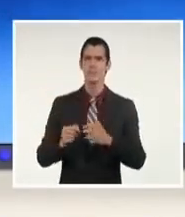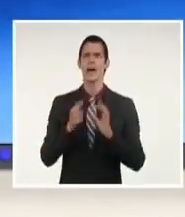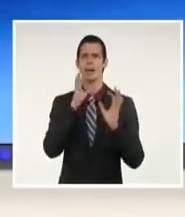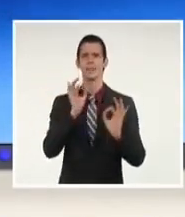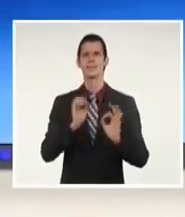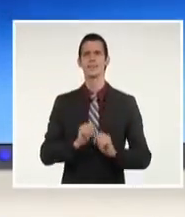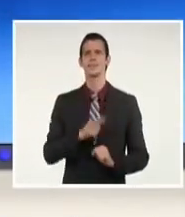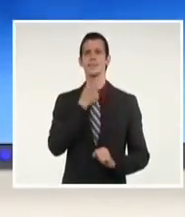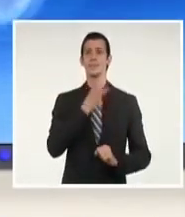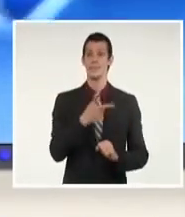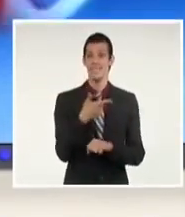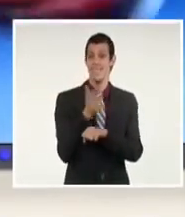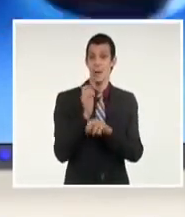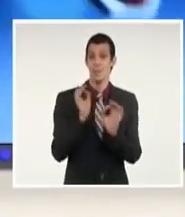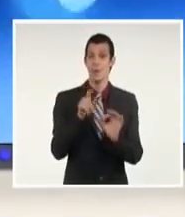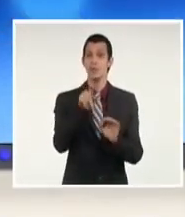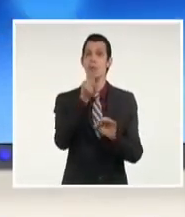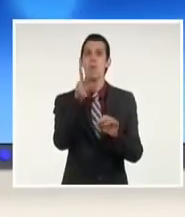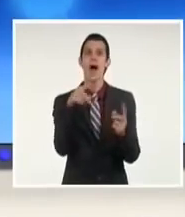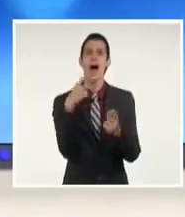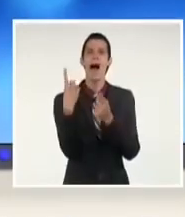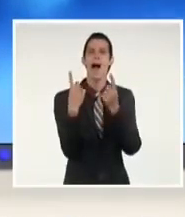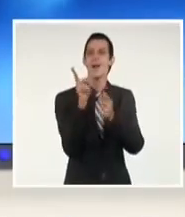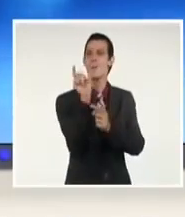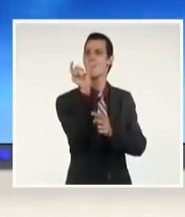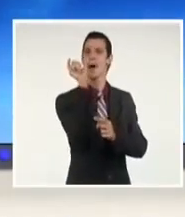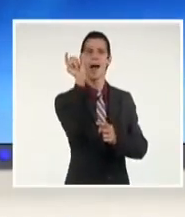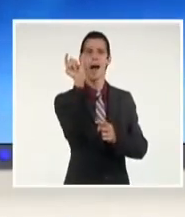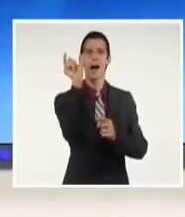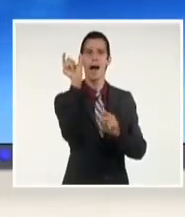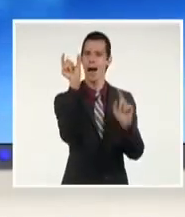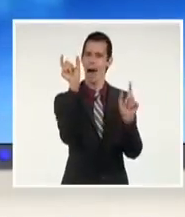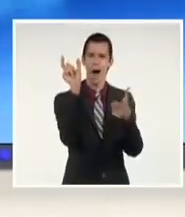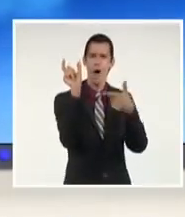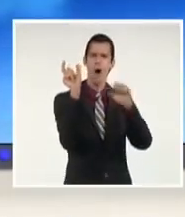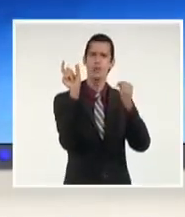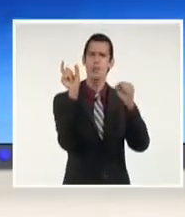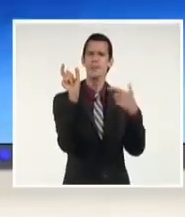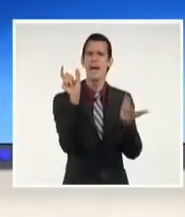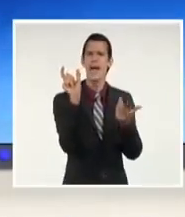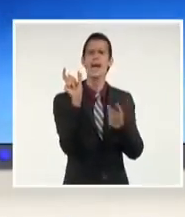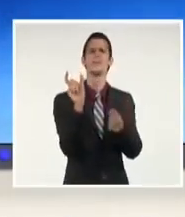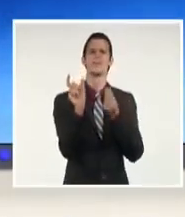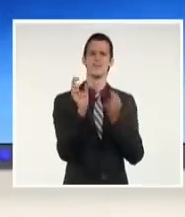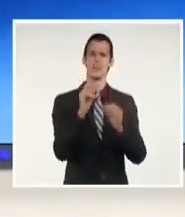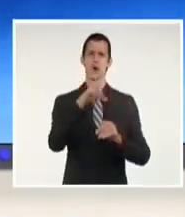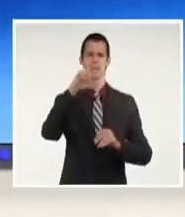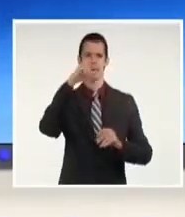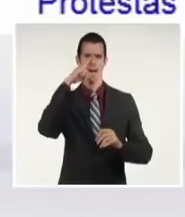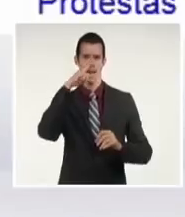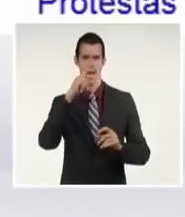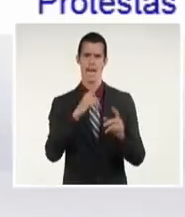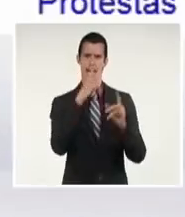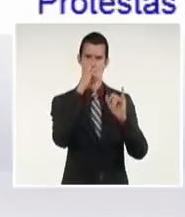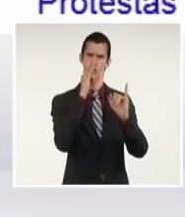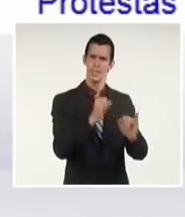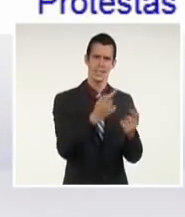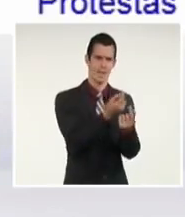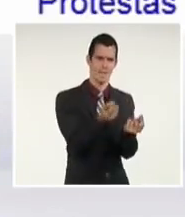CNN y otros de dudosa procedencia que cuentan su verdad, su versión de los acontecimientos del 11 de julio en nuestro